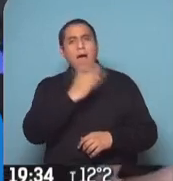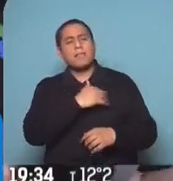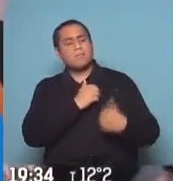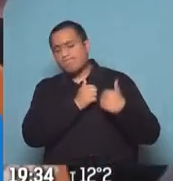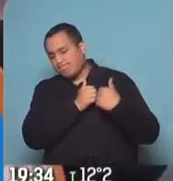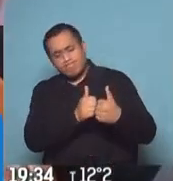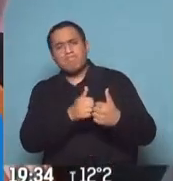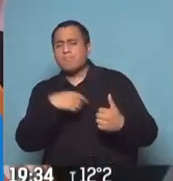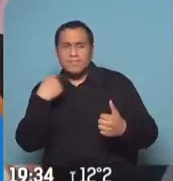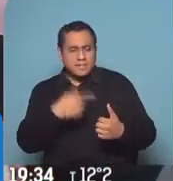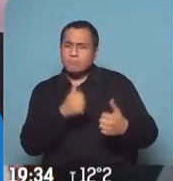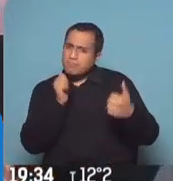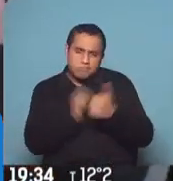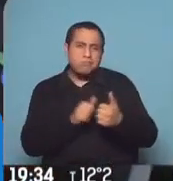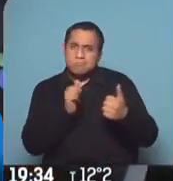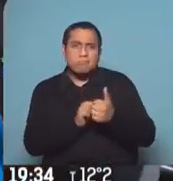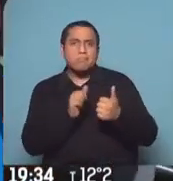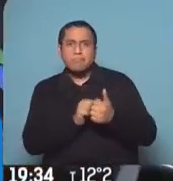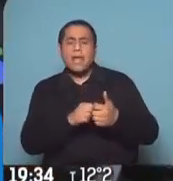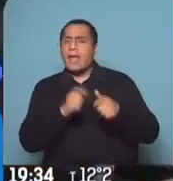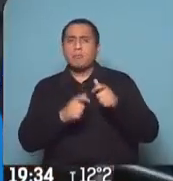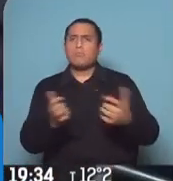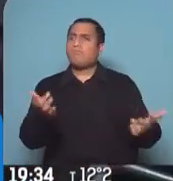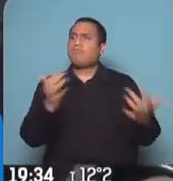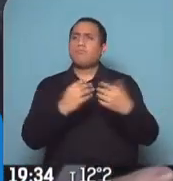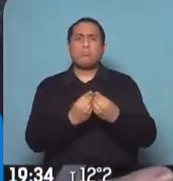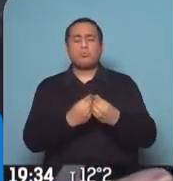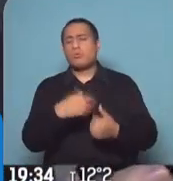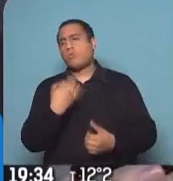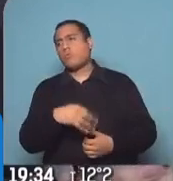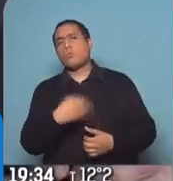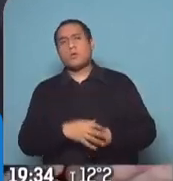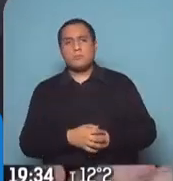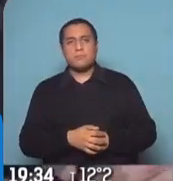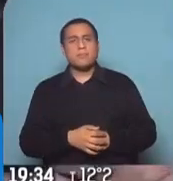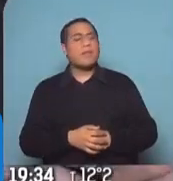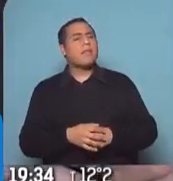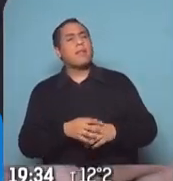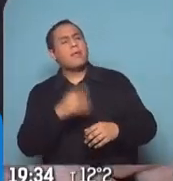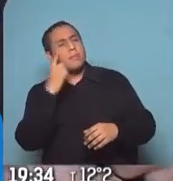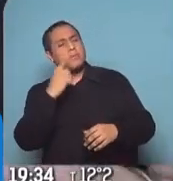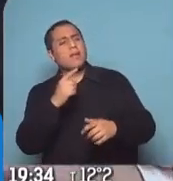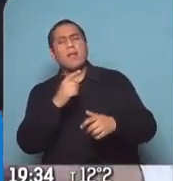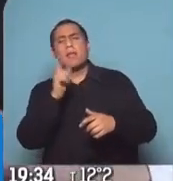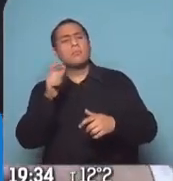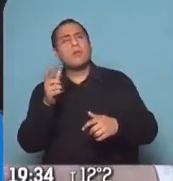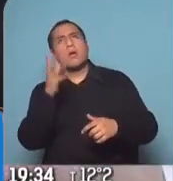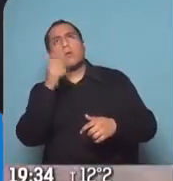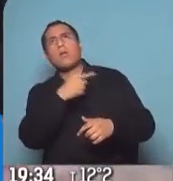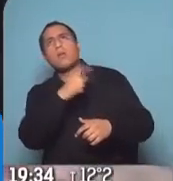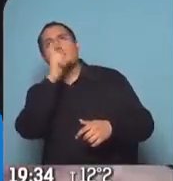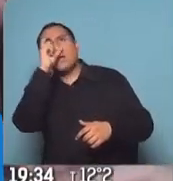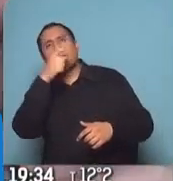la satisfacción de esta enorme cantidad de gente que vino a despedirlo. ¿De qué manera piensa que lo va a recordar justamente esta gente que vino a